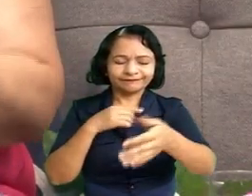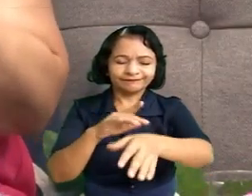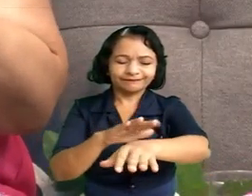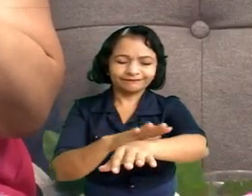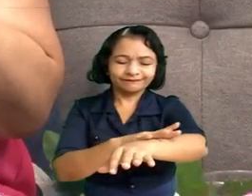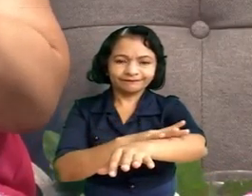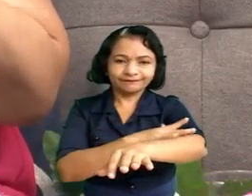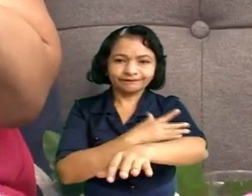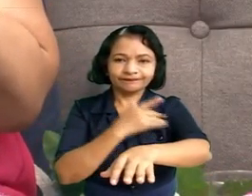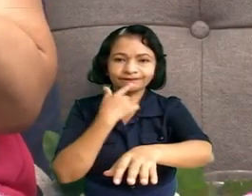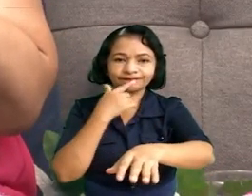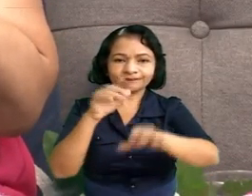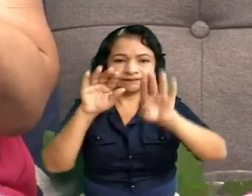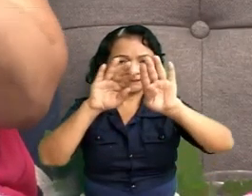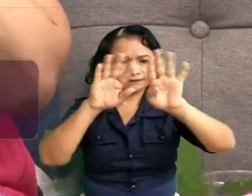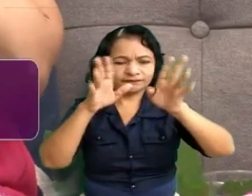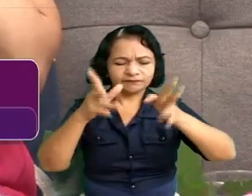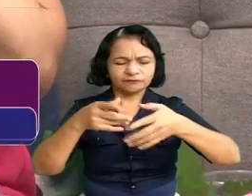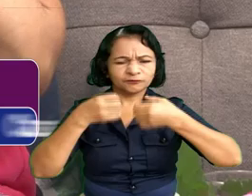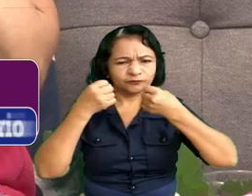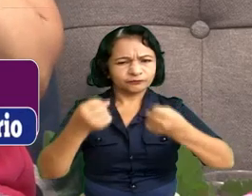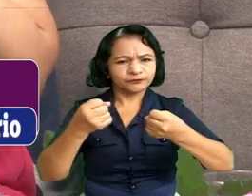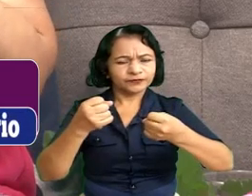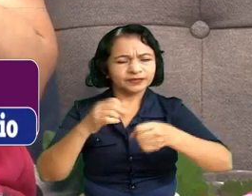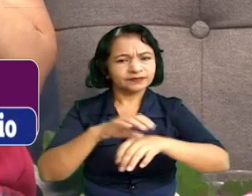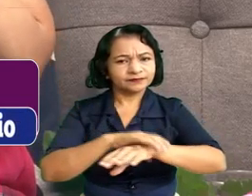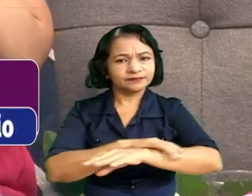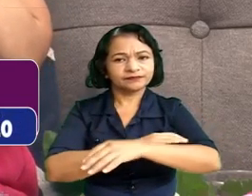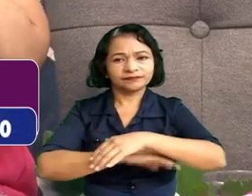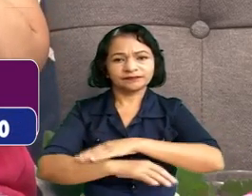la defino como una mujer de coraje. Ella